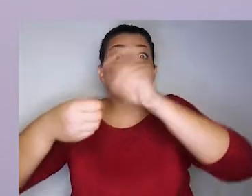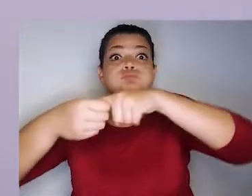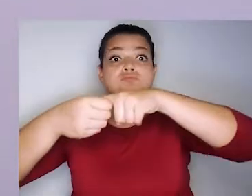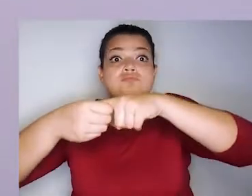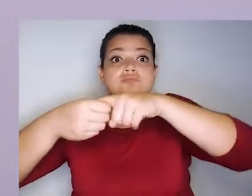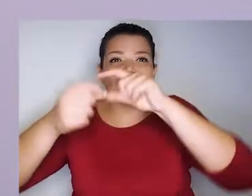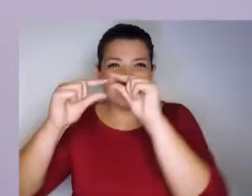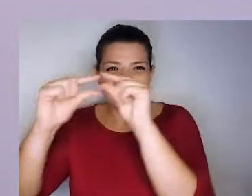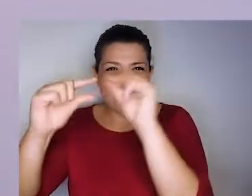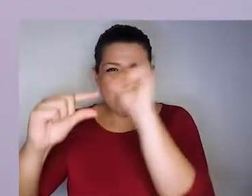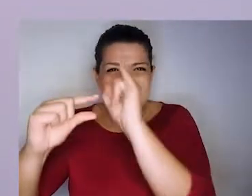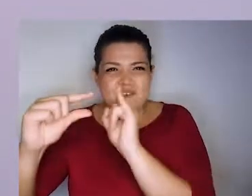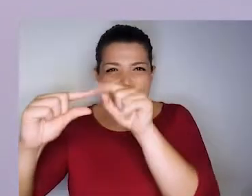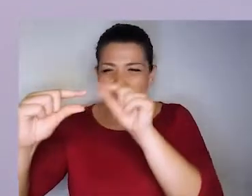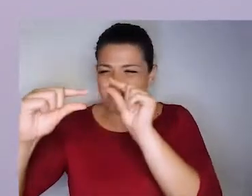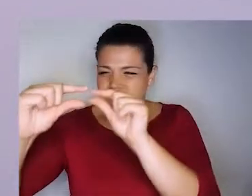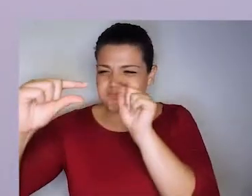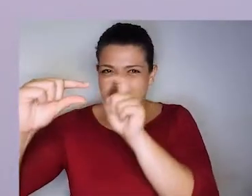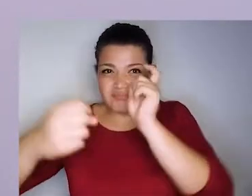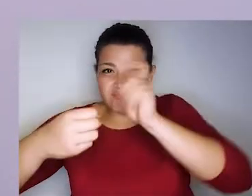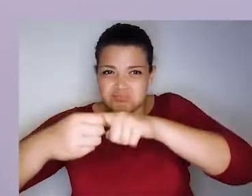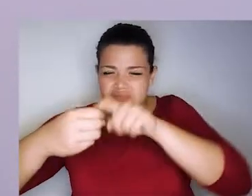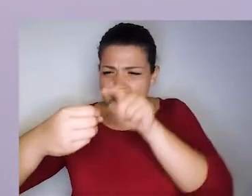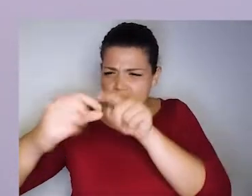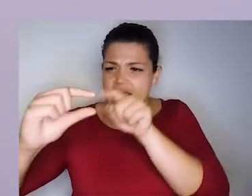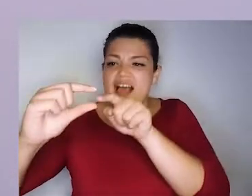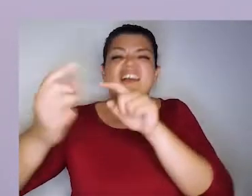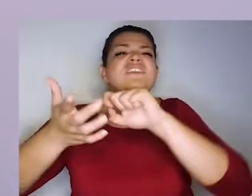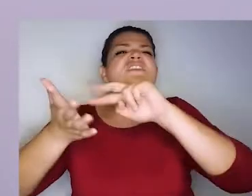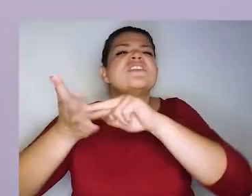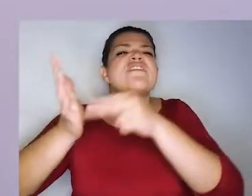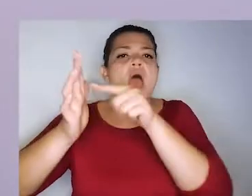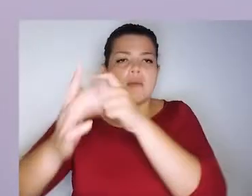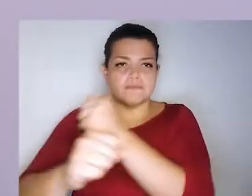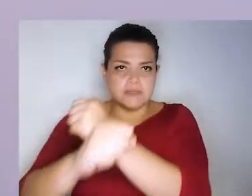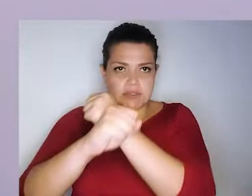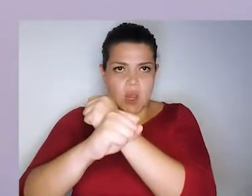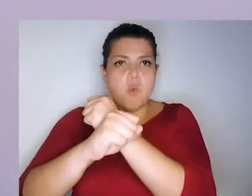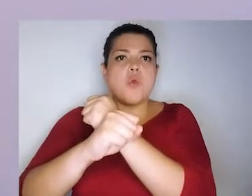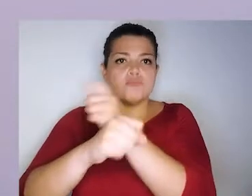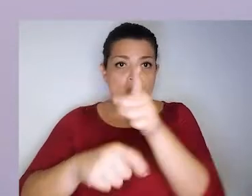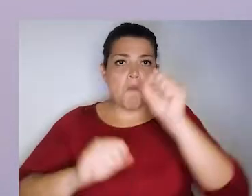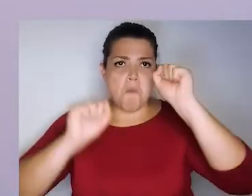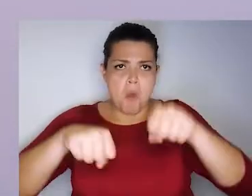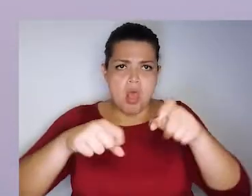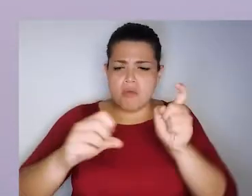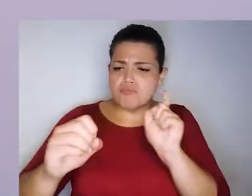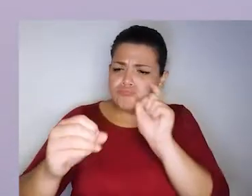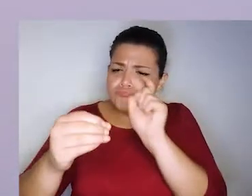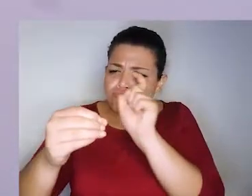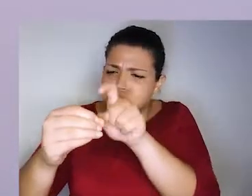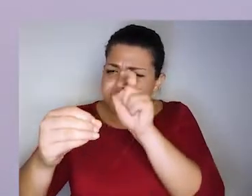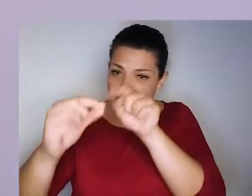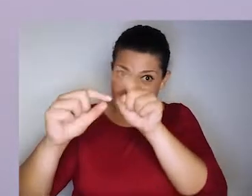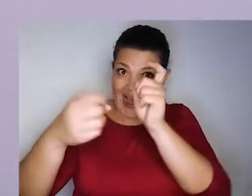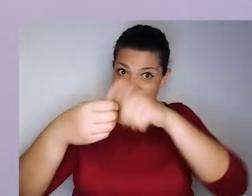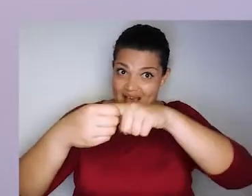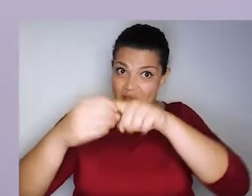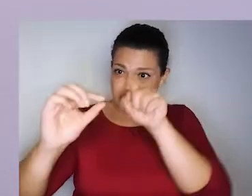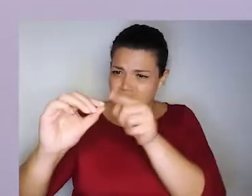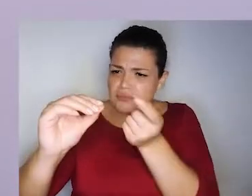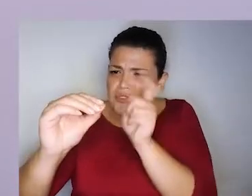debe incluir un icono de candado que le indica que la conexión a la página es segura.